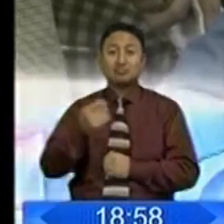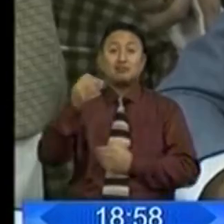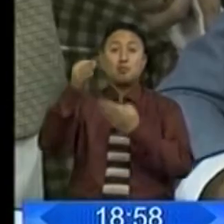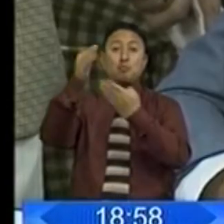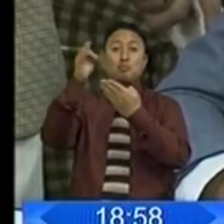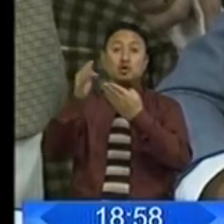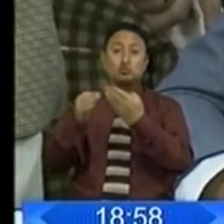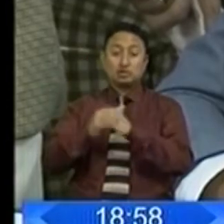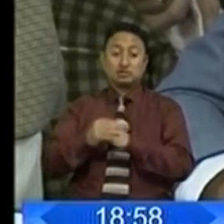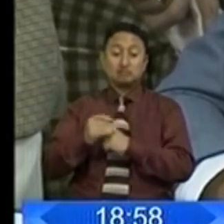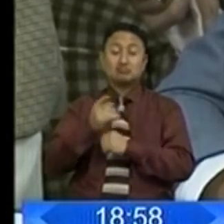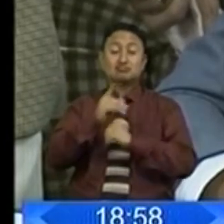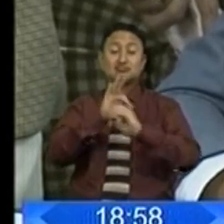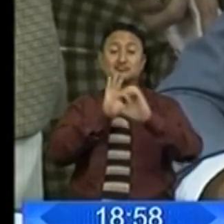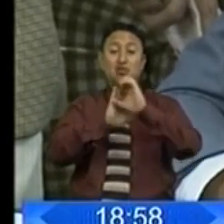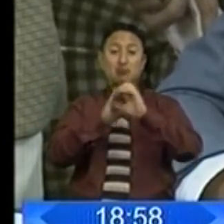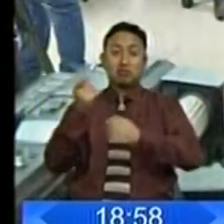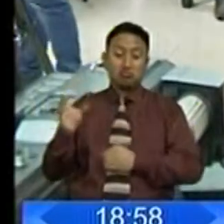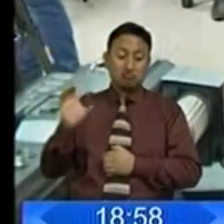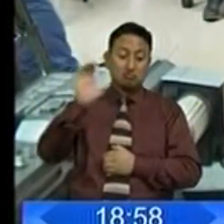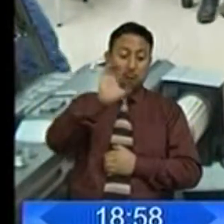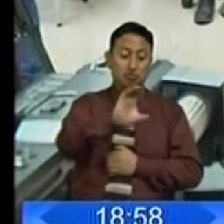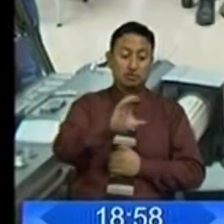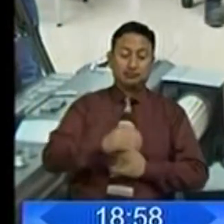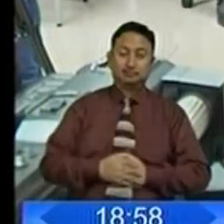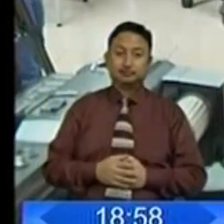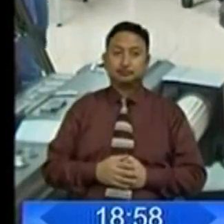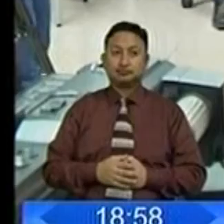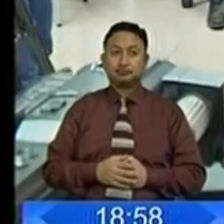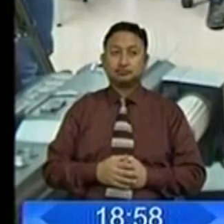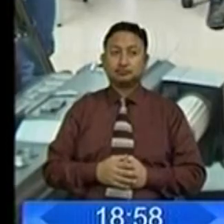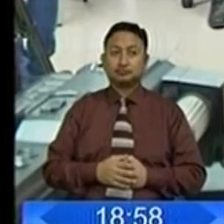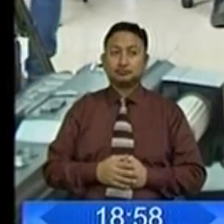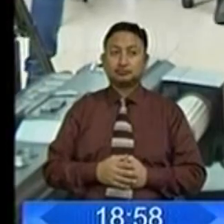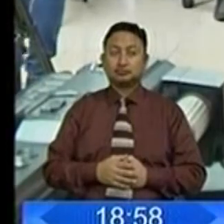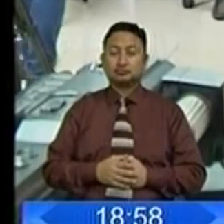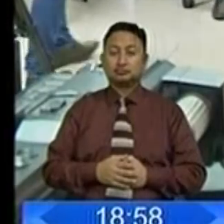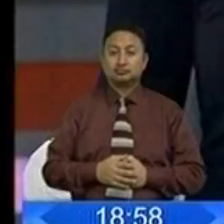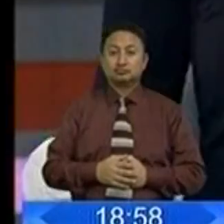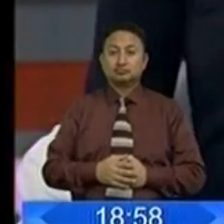presupuesto al Consejo de Participación Ciudadana. Informó Carolina Basante.